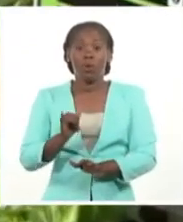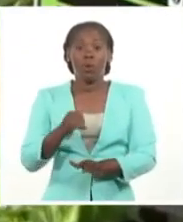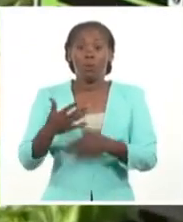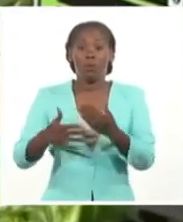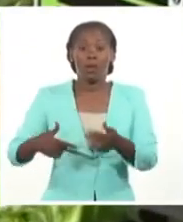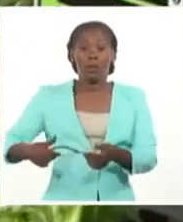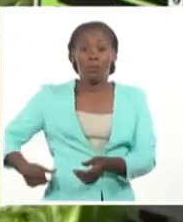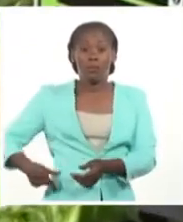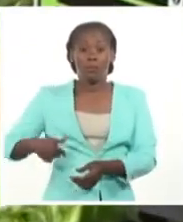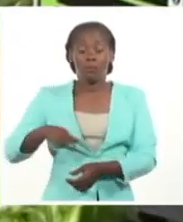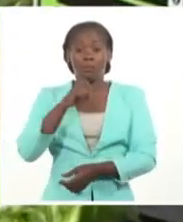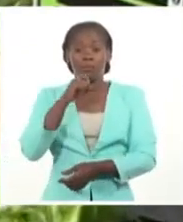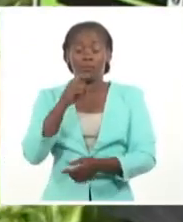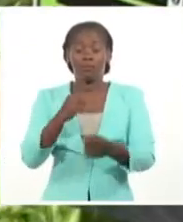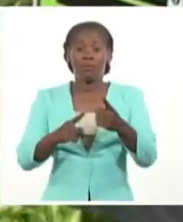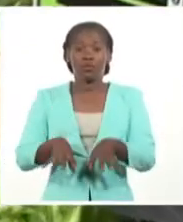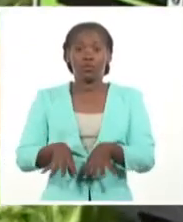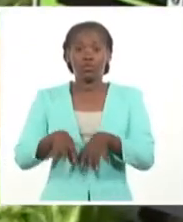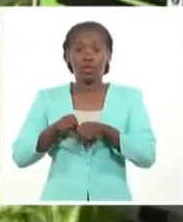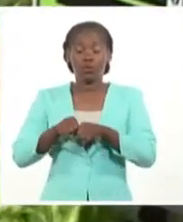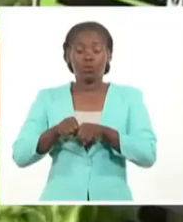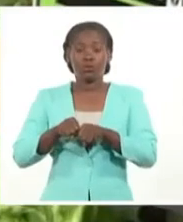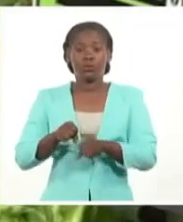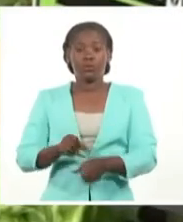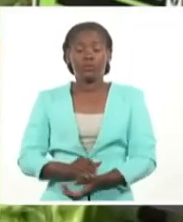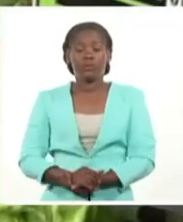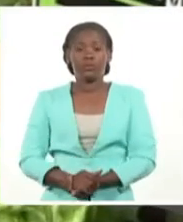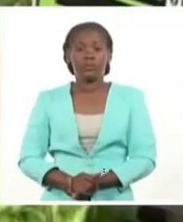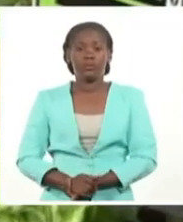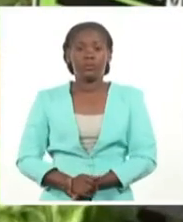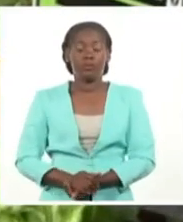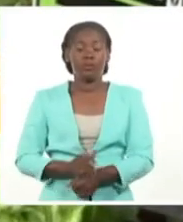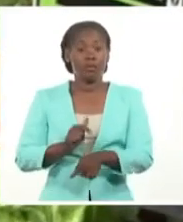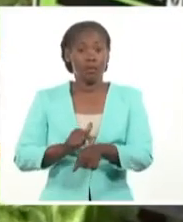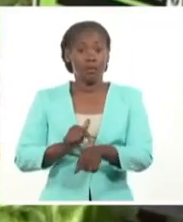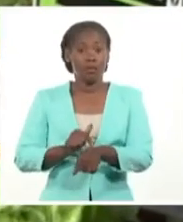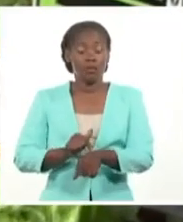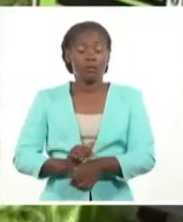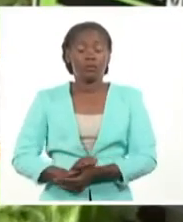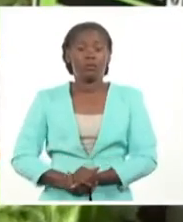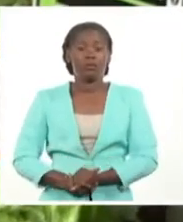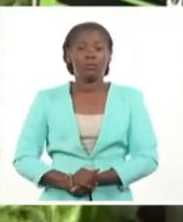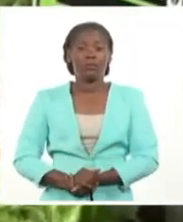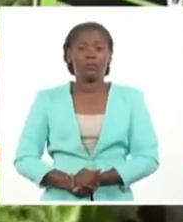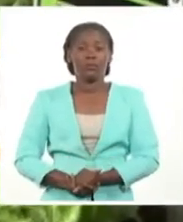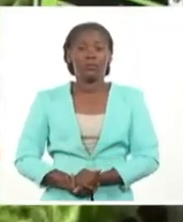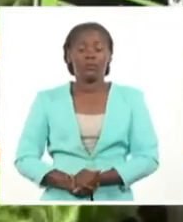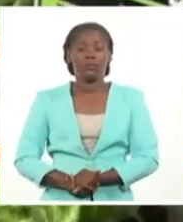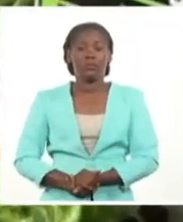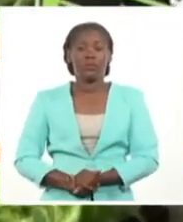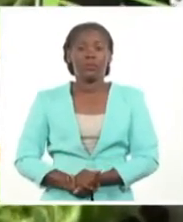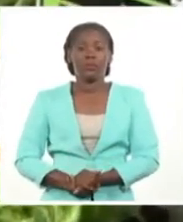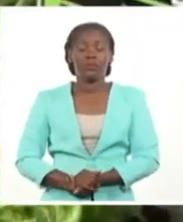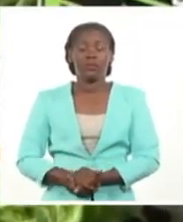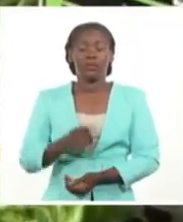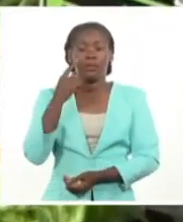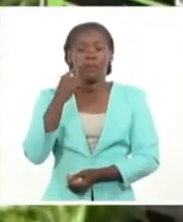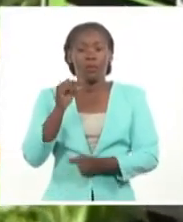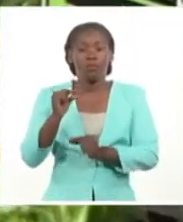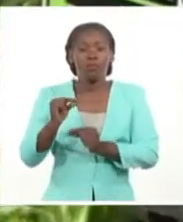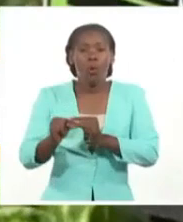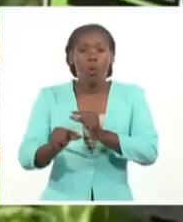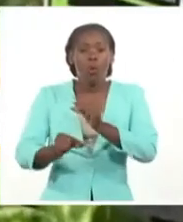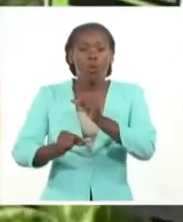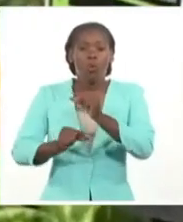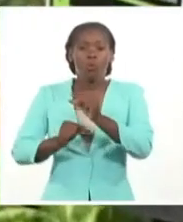su evolución. En este momento ha habido una tendencia a la mejoría después